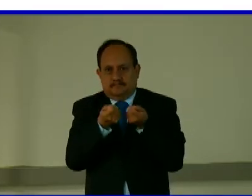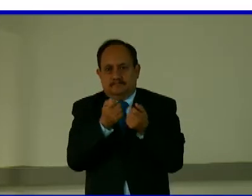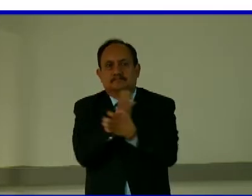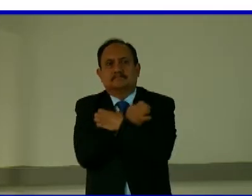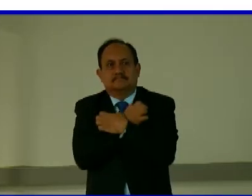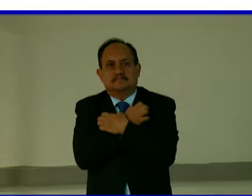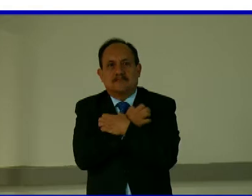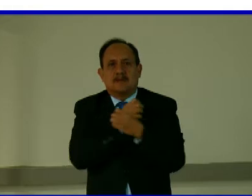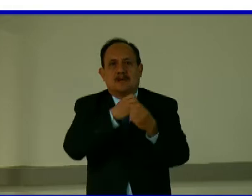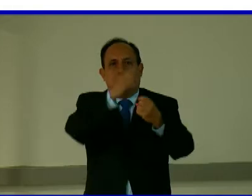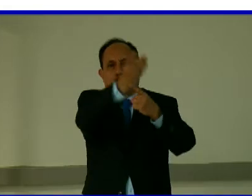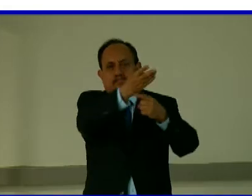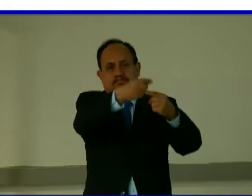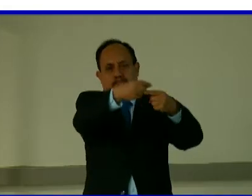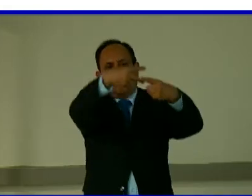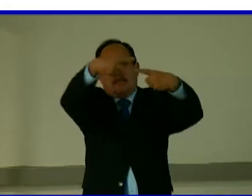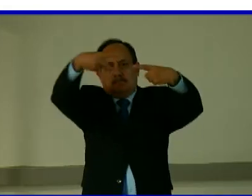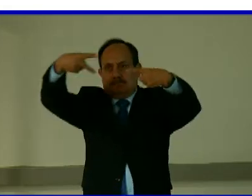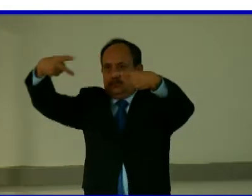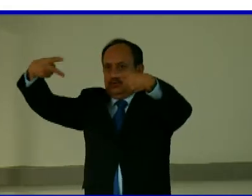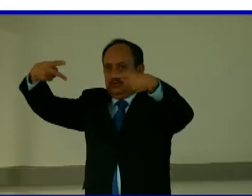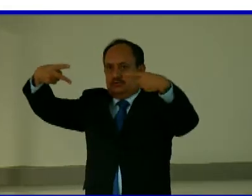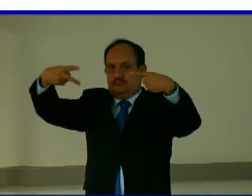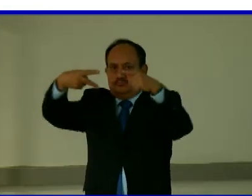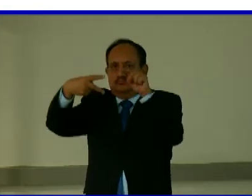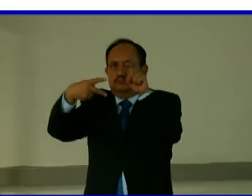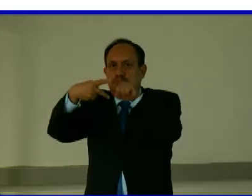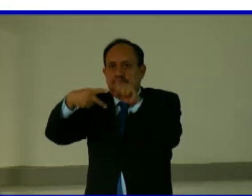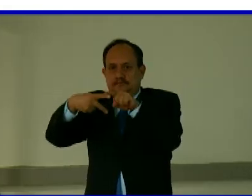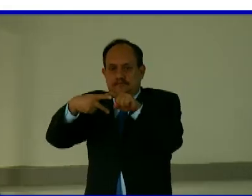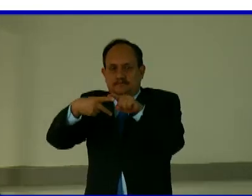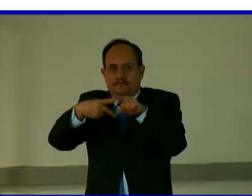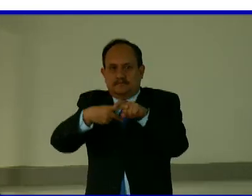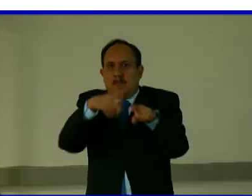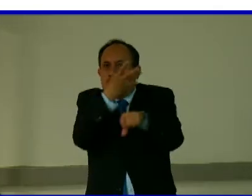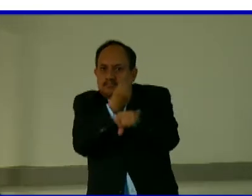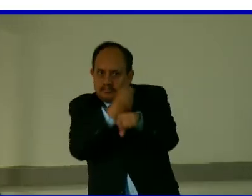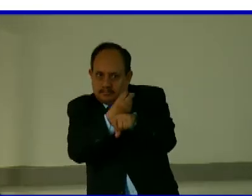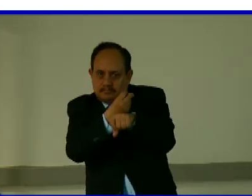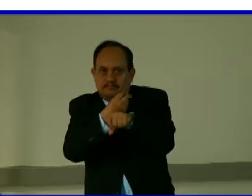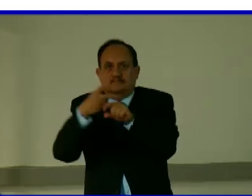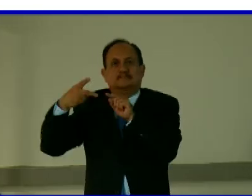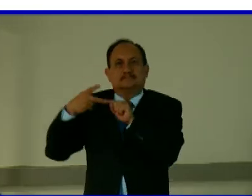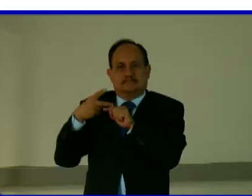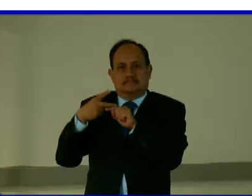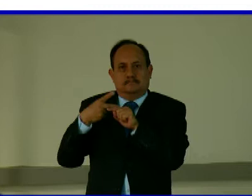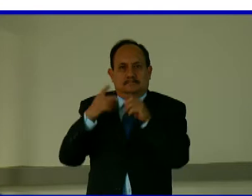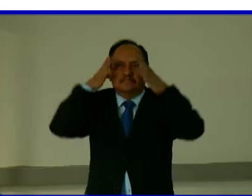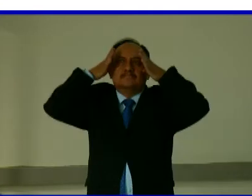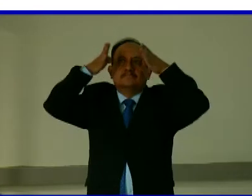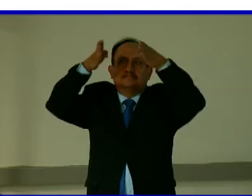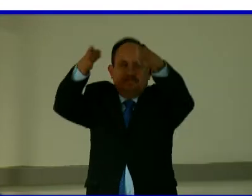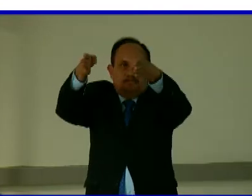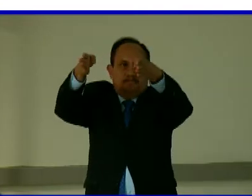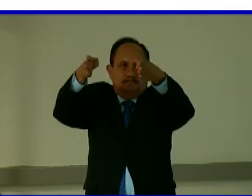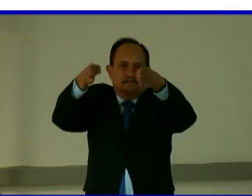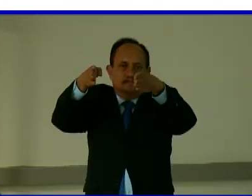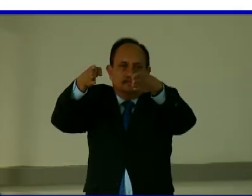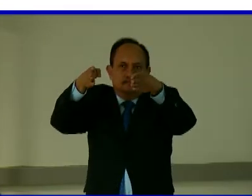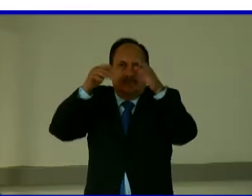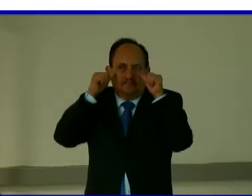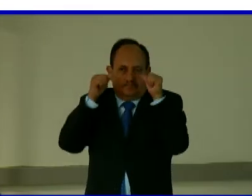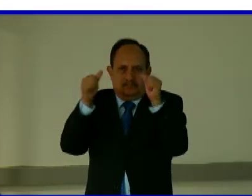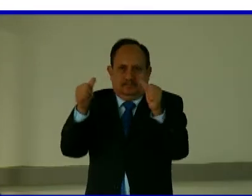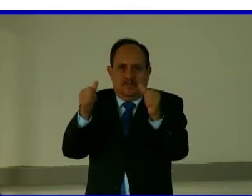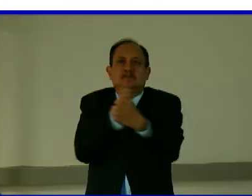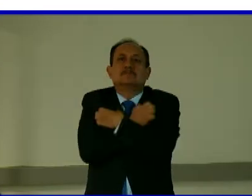educacional se divide en dos ramas. La remediación, que es enfocar el